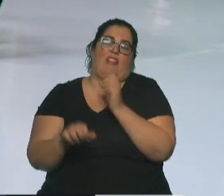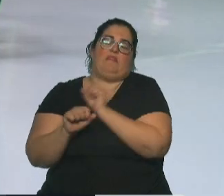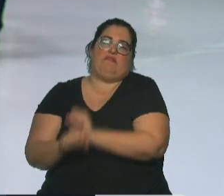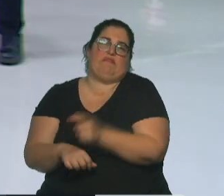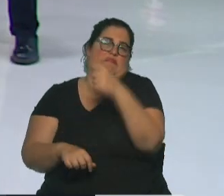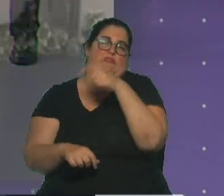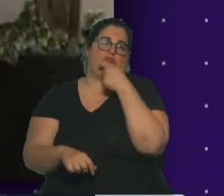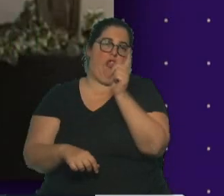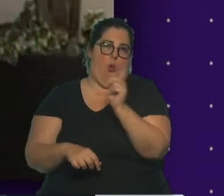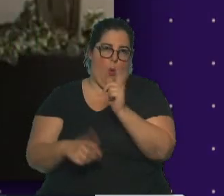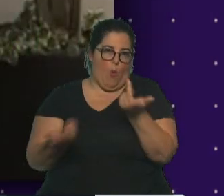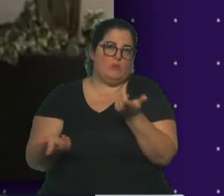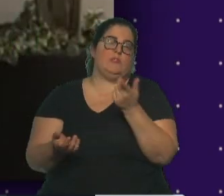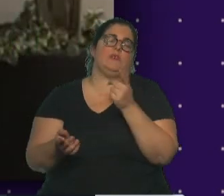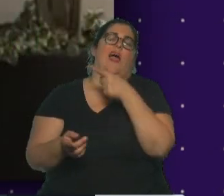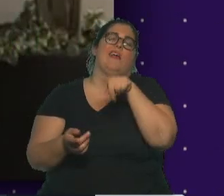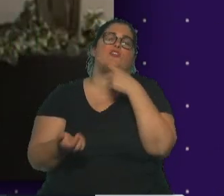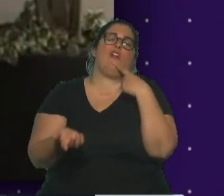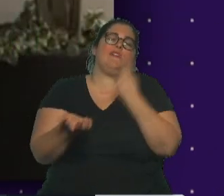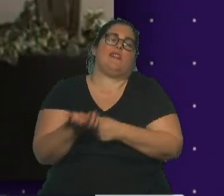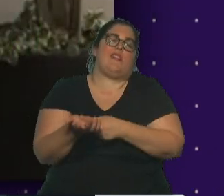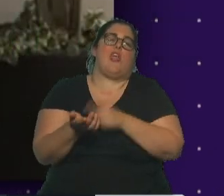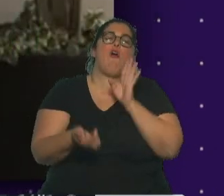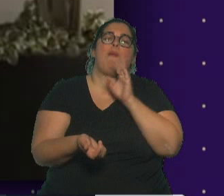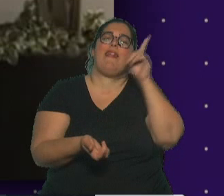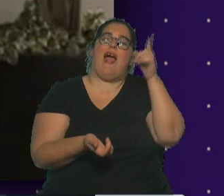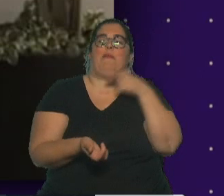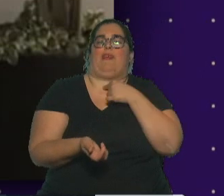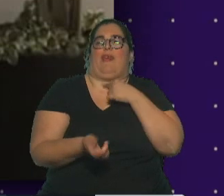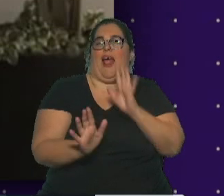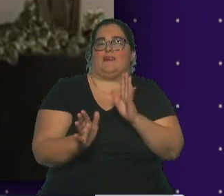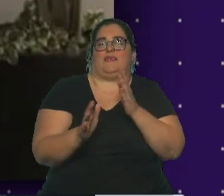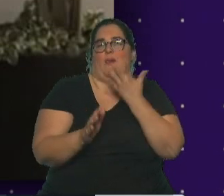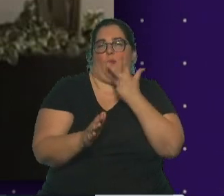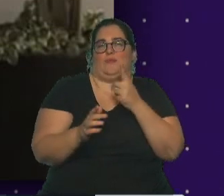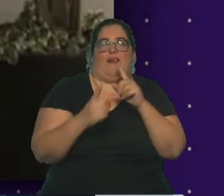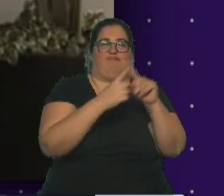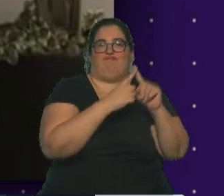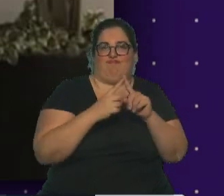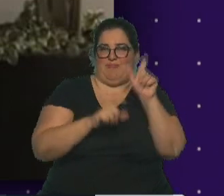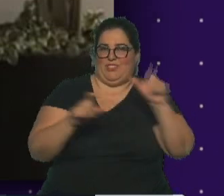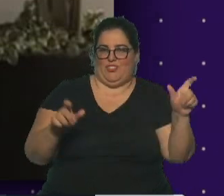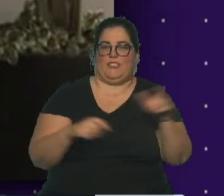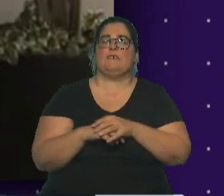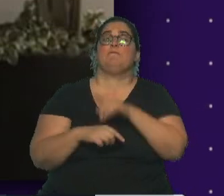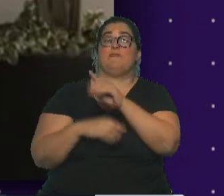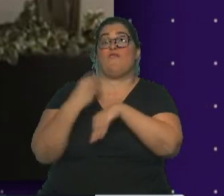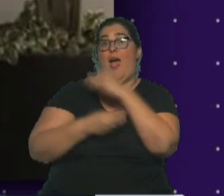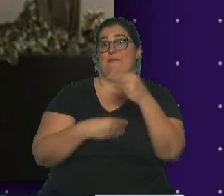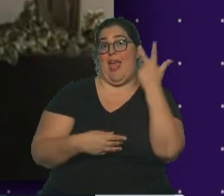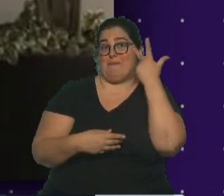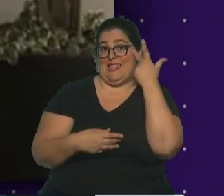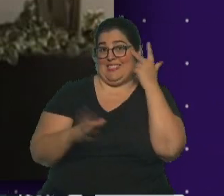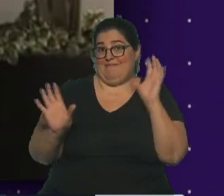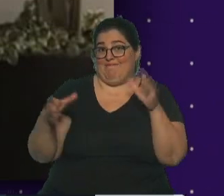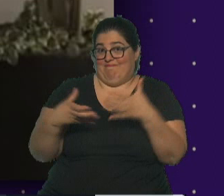les gusta, ¿no? Porque eligieron fundamentalmente Miami por eso, ¿eh? Allí está la familia Messi,